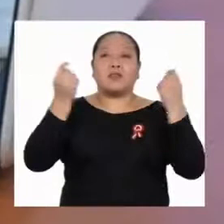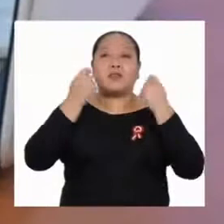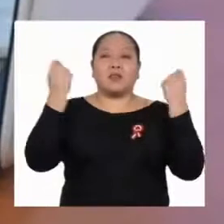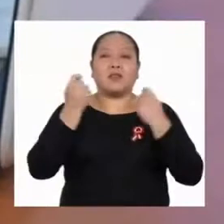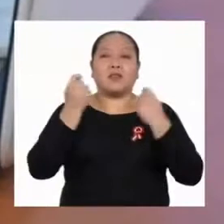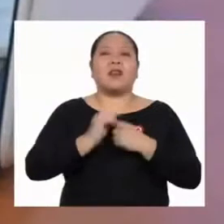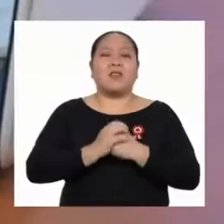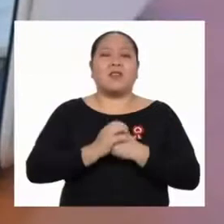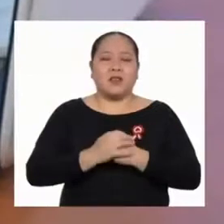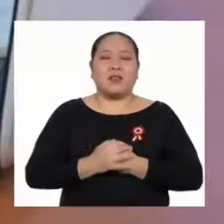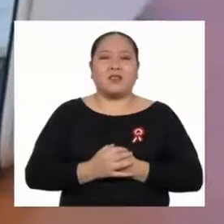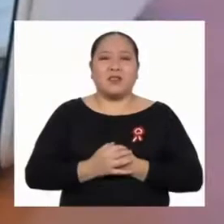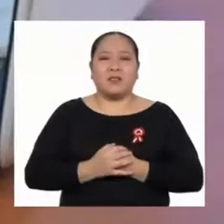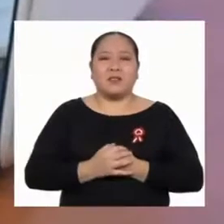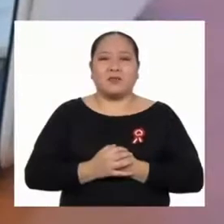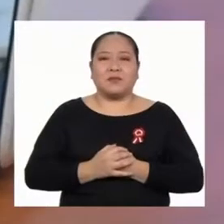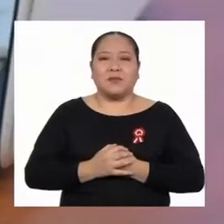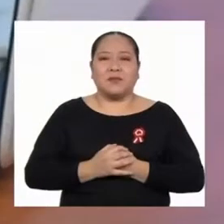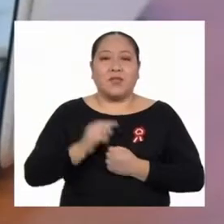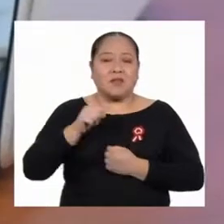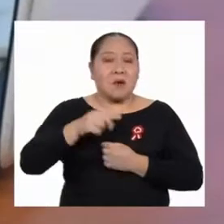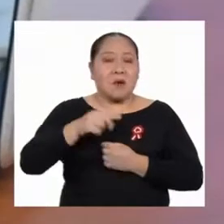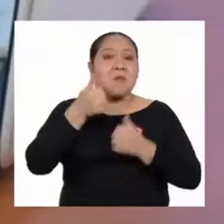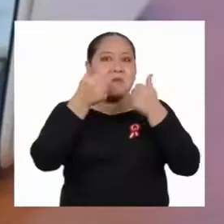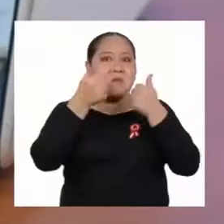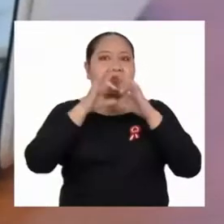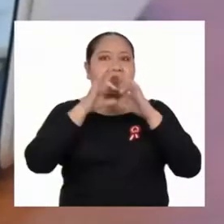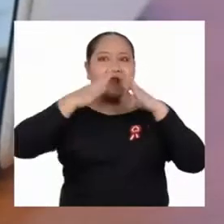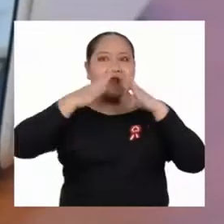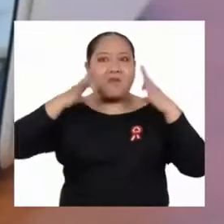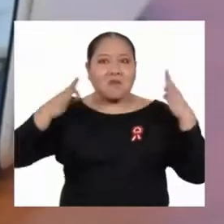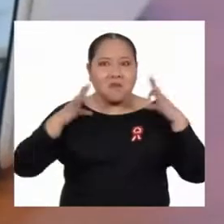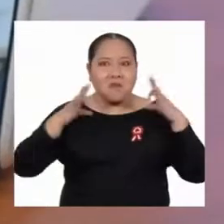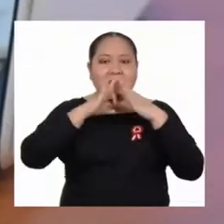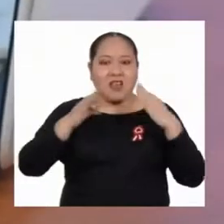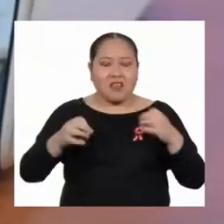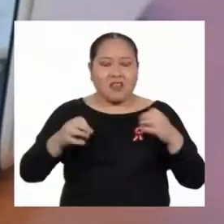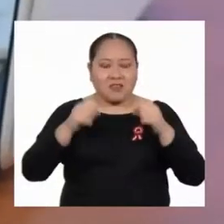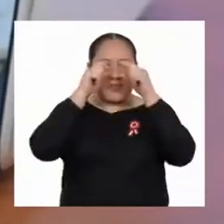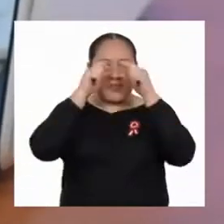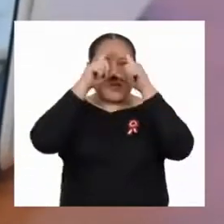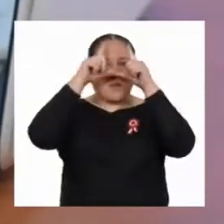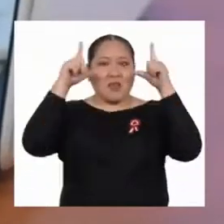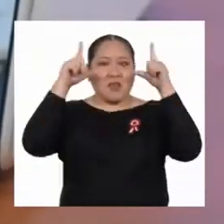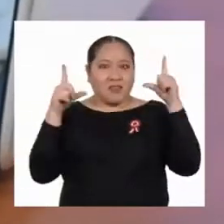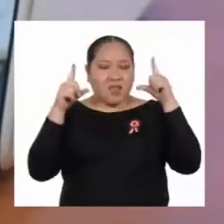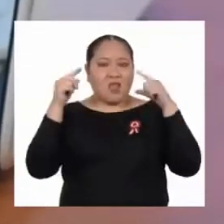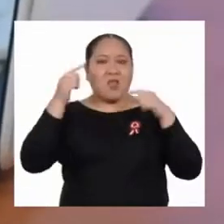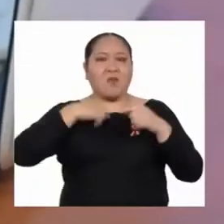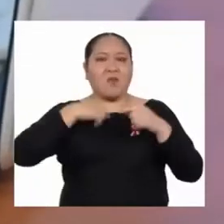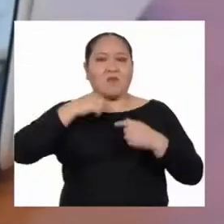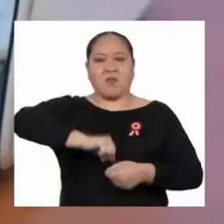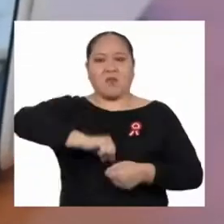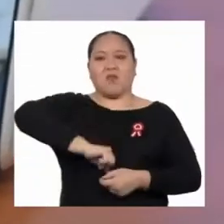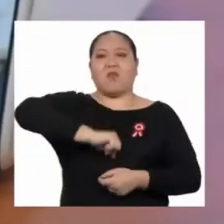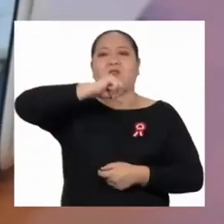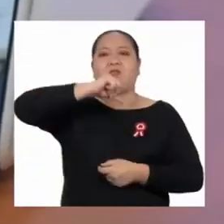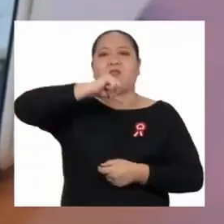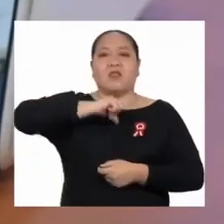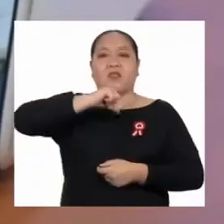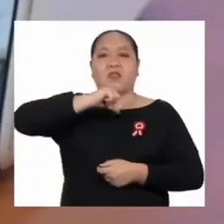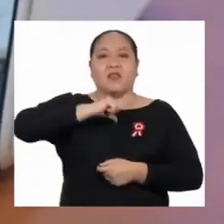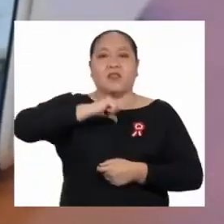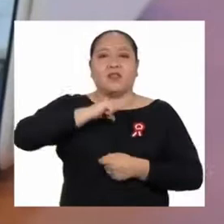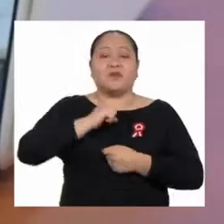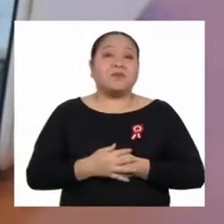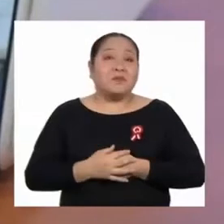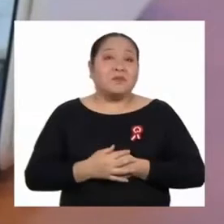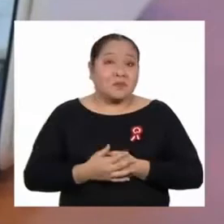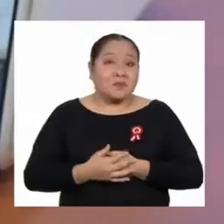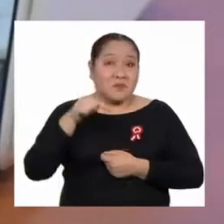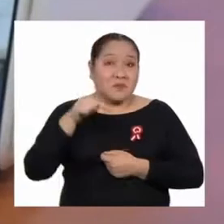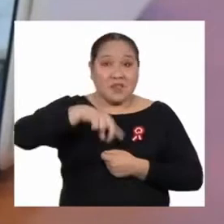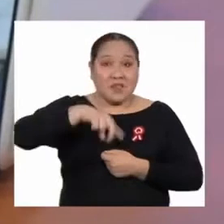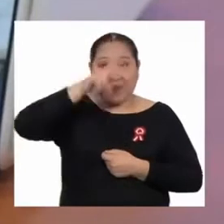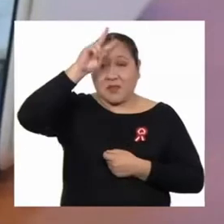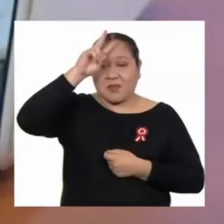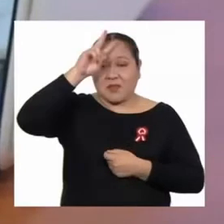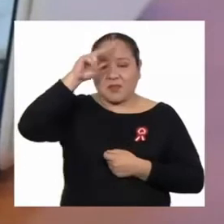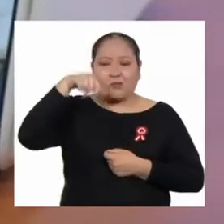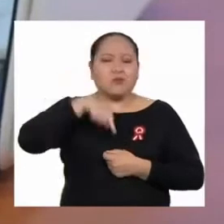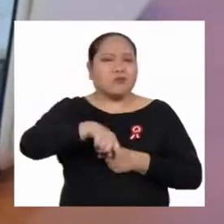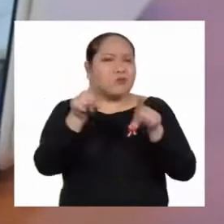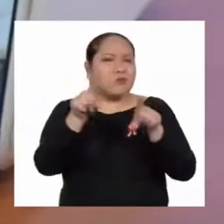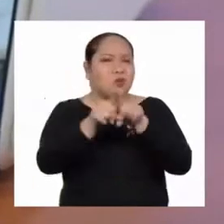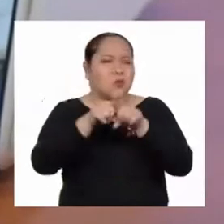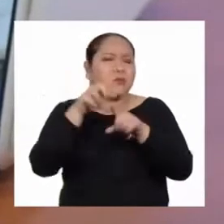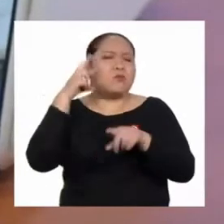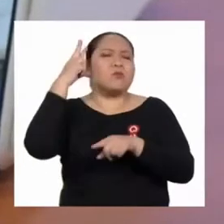discriminación. ¡Qué buenas frases! Han despertado todo mi orgullo por el Perú. Además, nos hacen